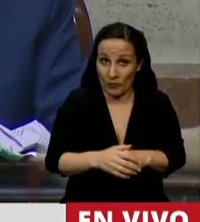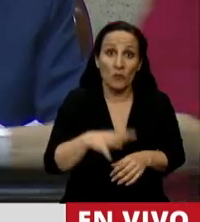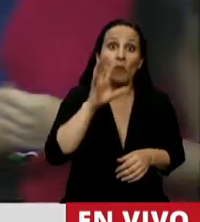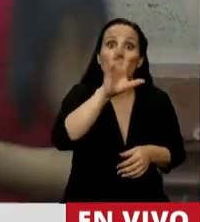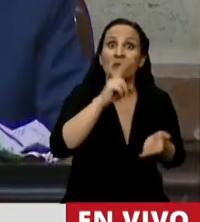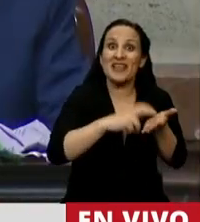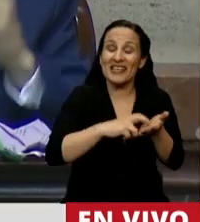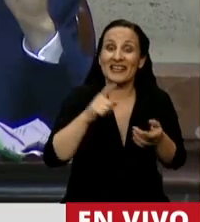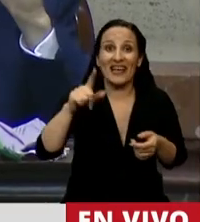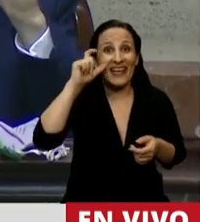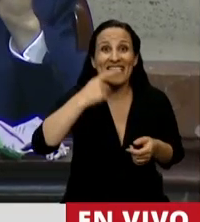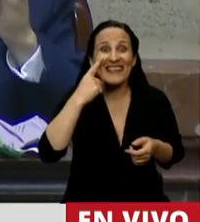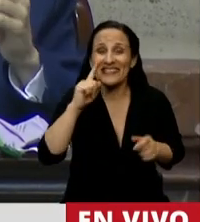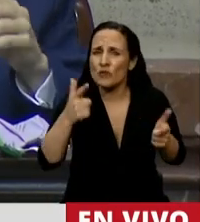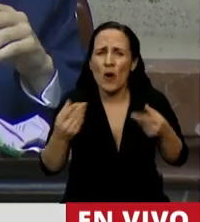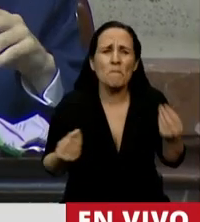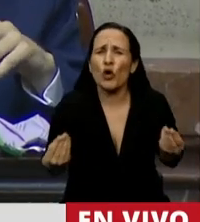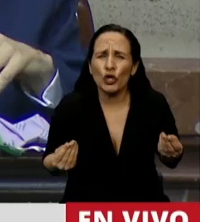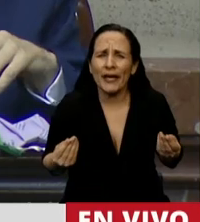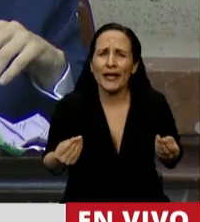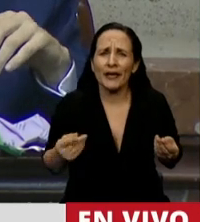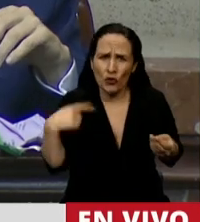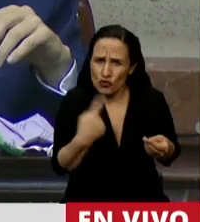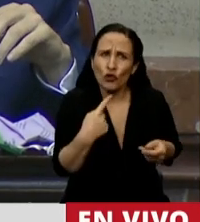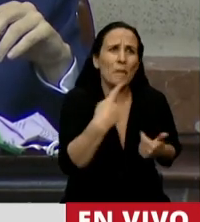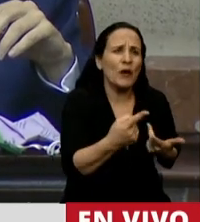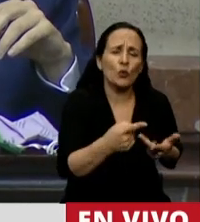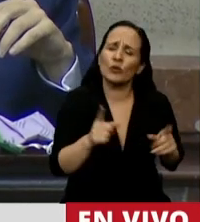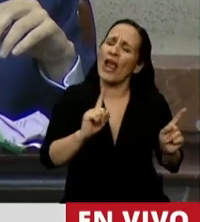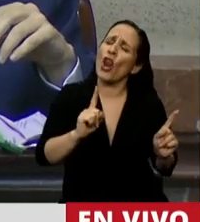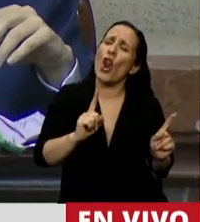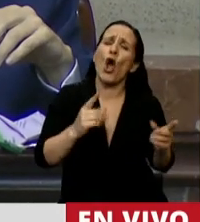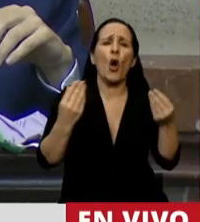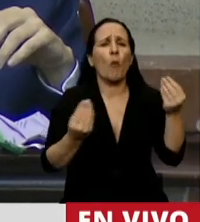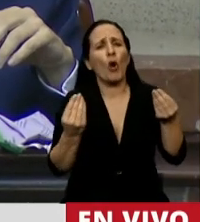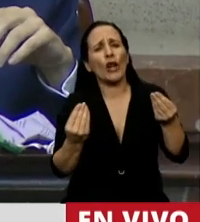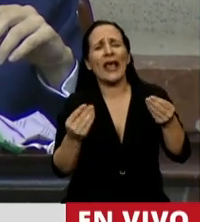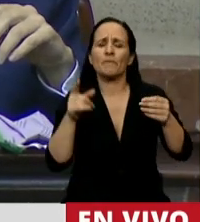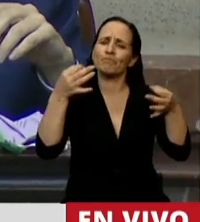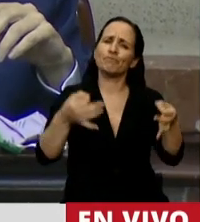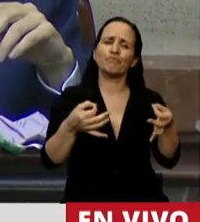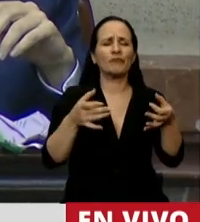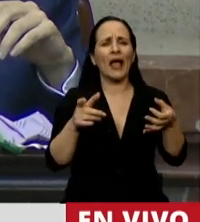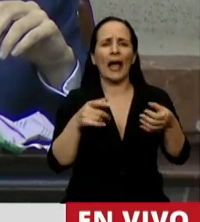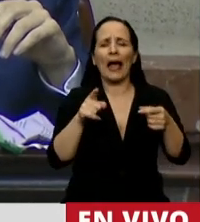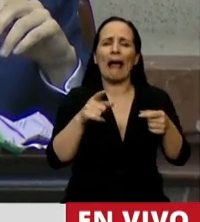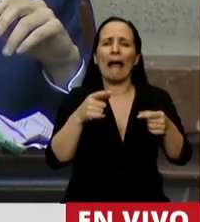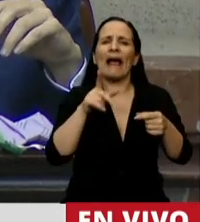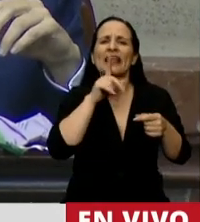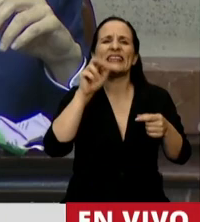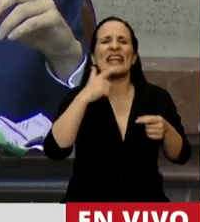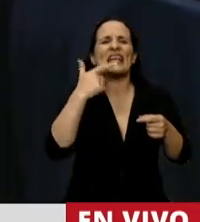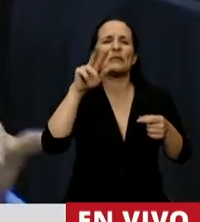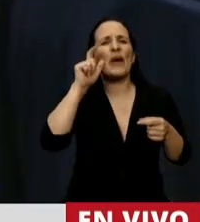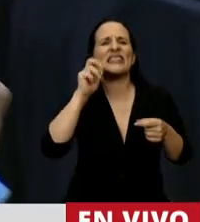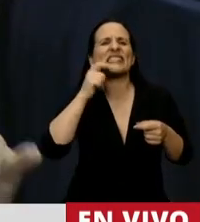por qué no se da como debe ser y nos contestan, no, es transversal. ¿Qué significa transversal? Si tengo tiempo te la doy, si no